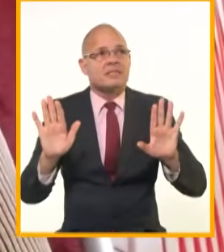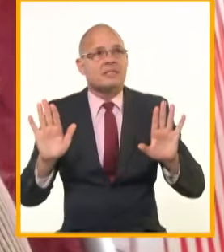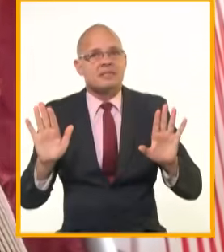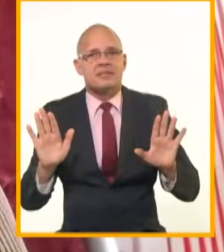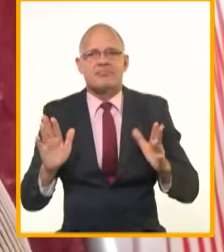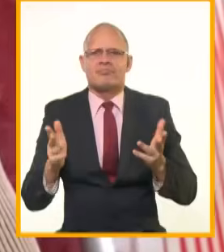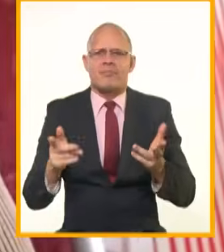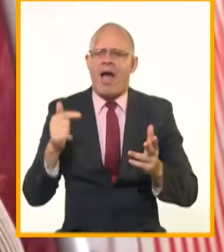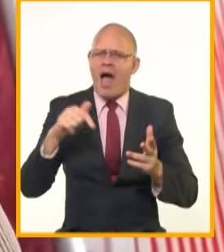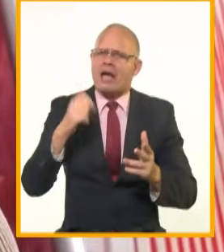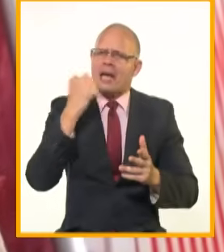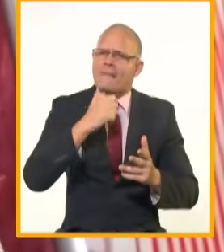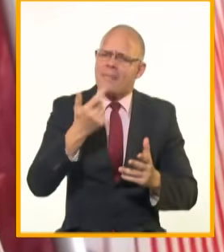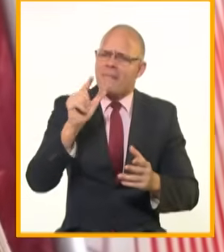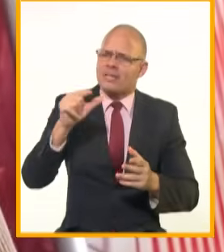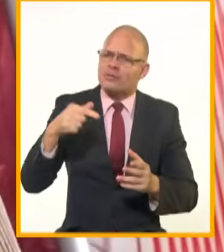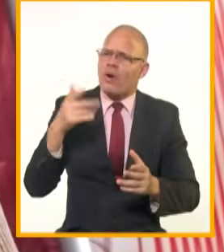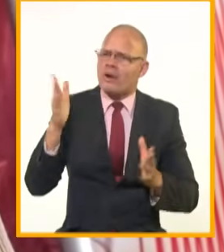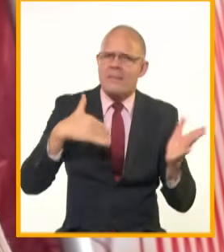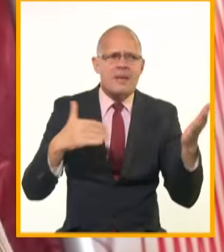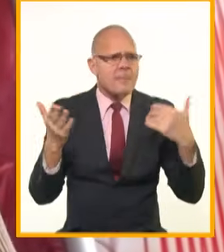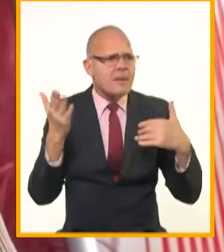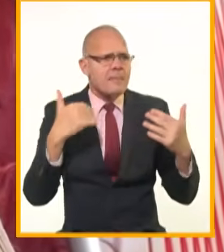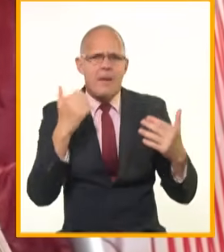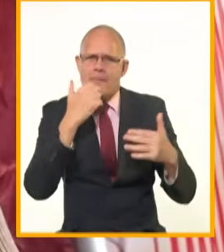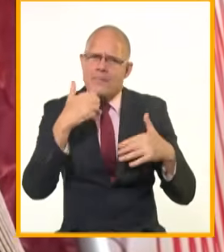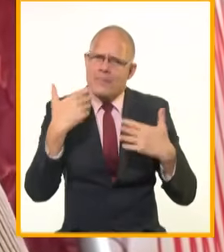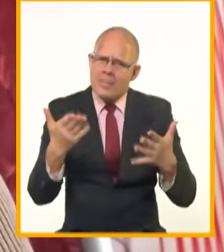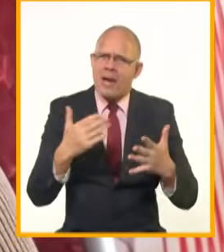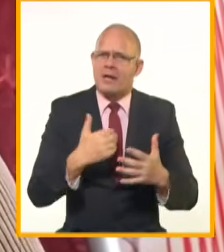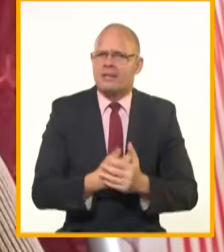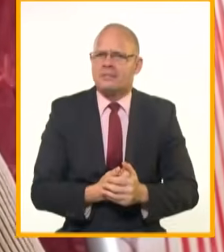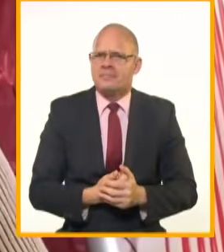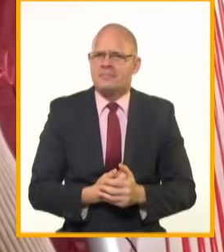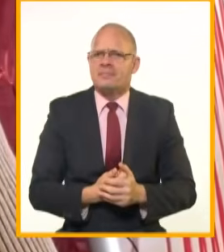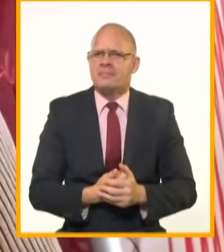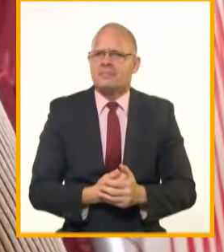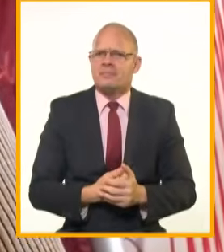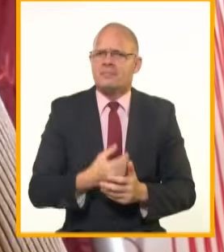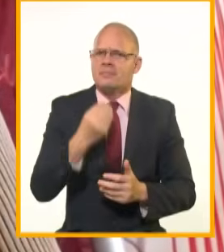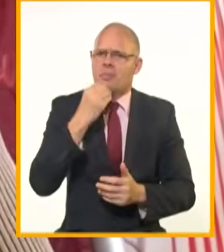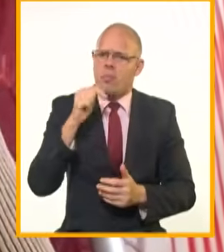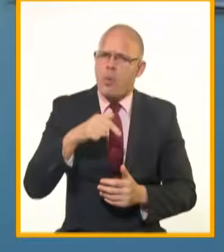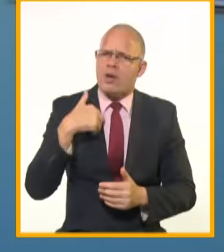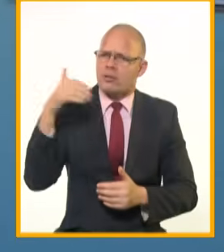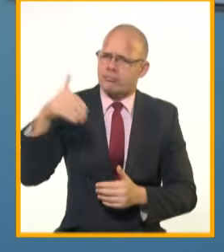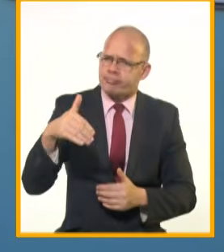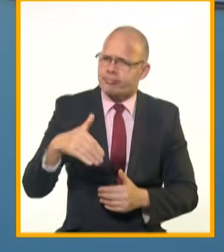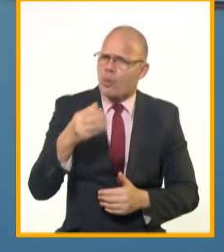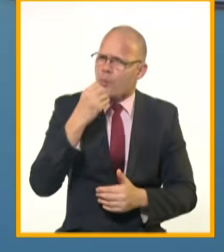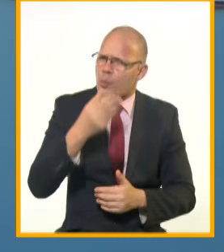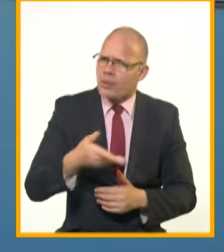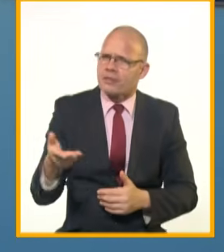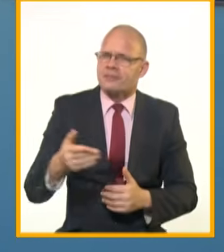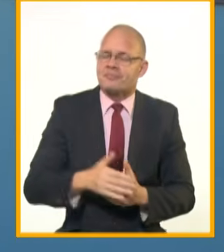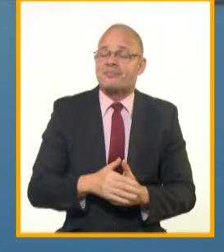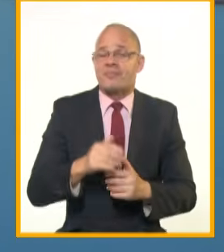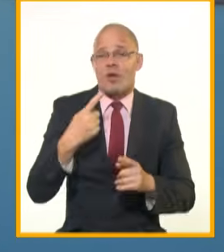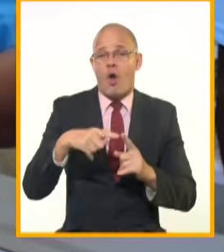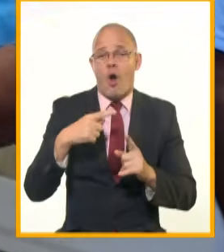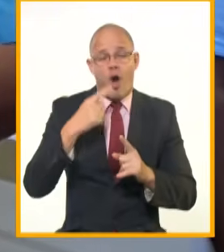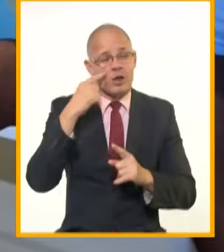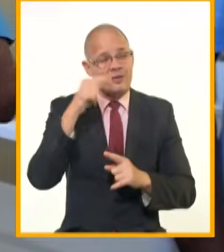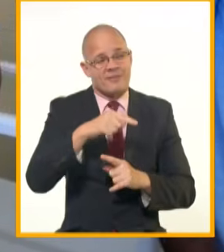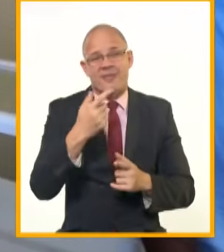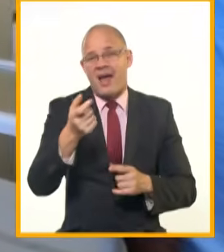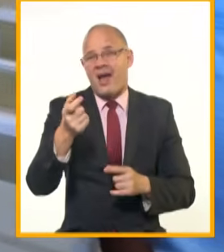abuelos, para que hay más abuelos en las casas, que lo puedan sacar para que vengan aquí. La Farmacia y Óptica Internacional